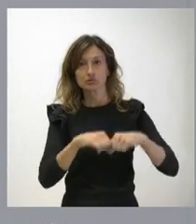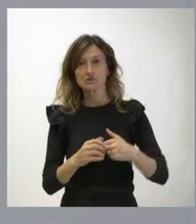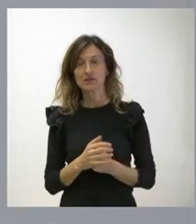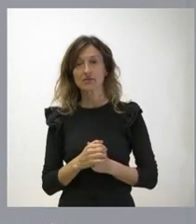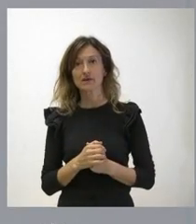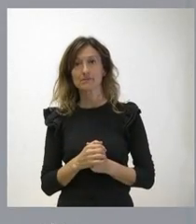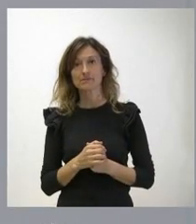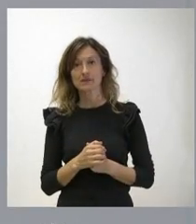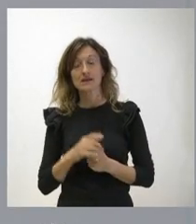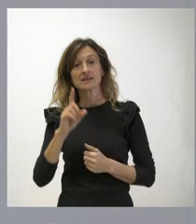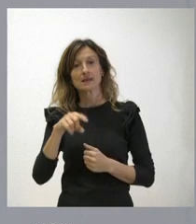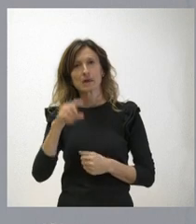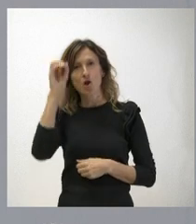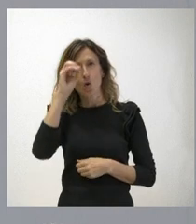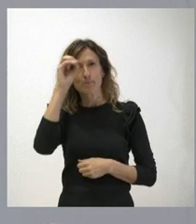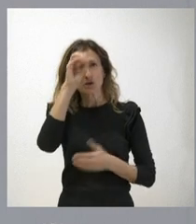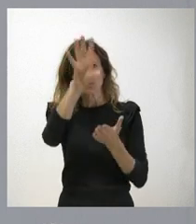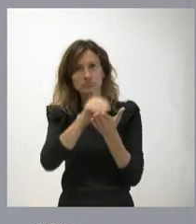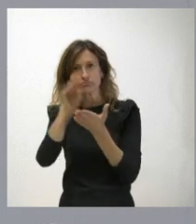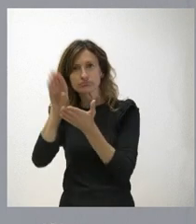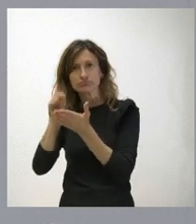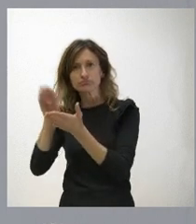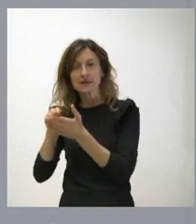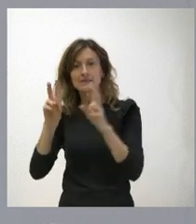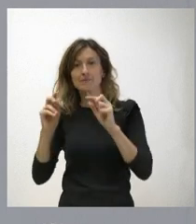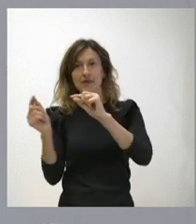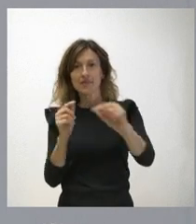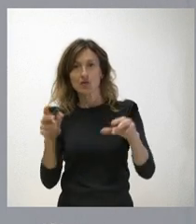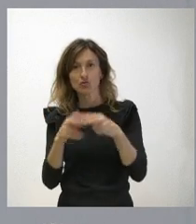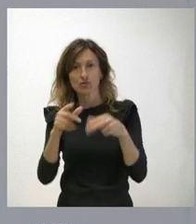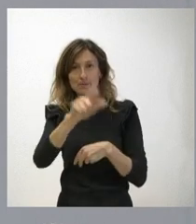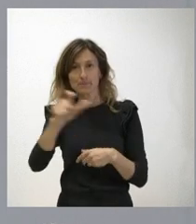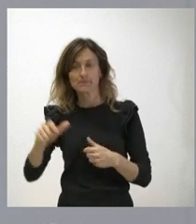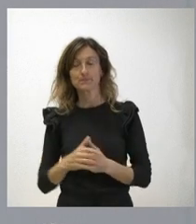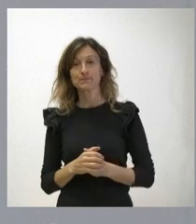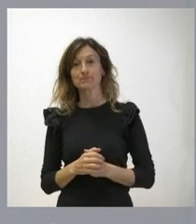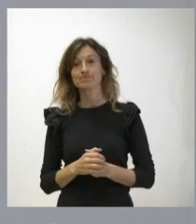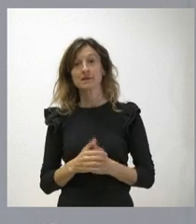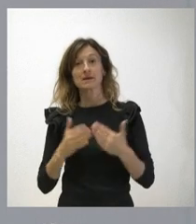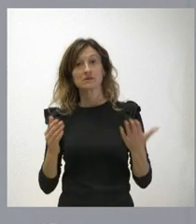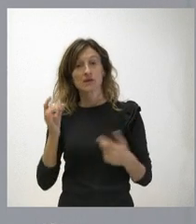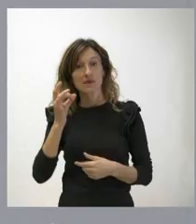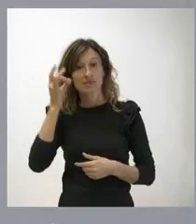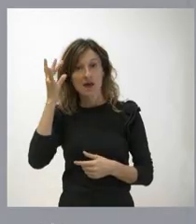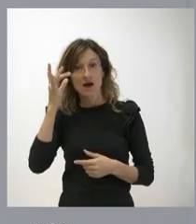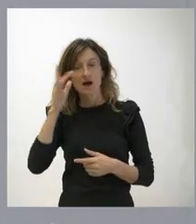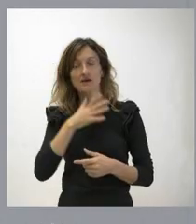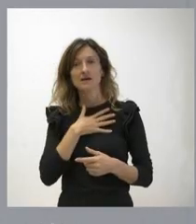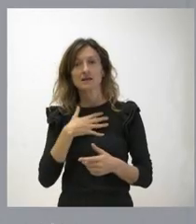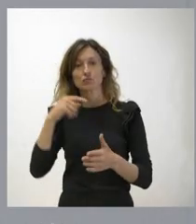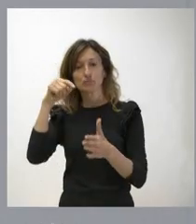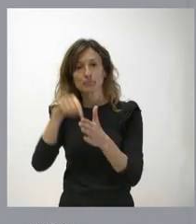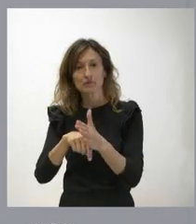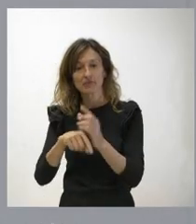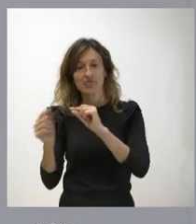por tanto teniendo en cuenta también la opinión de los agentes del diálogo social si le manifiesto en esta idea de seguir profundizando el